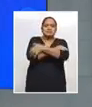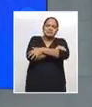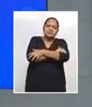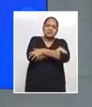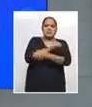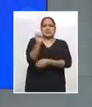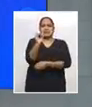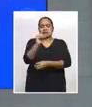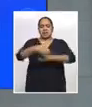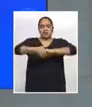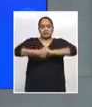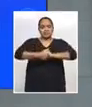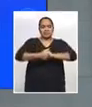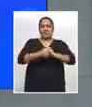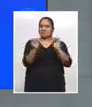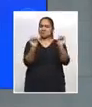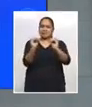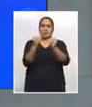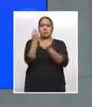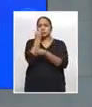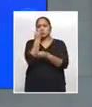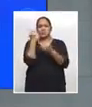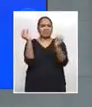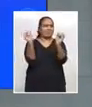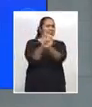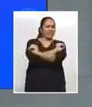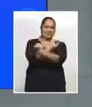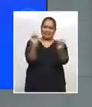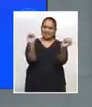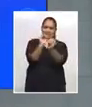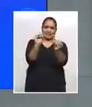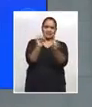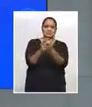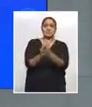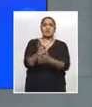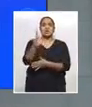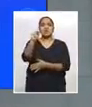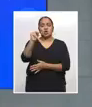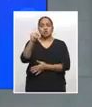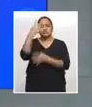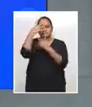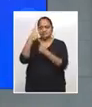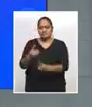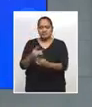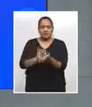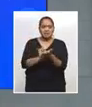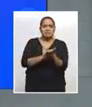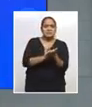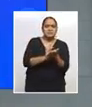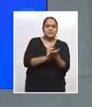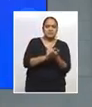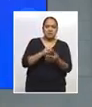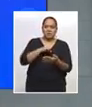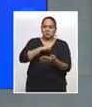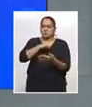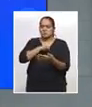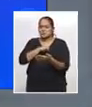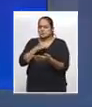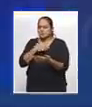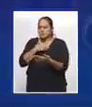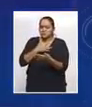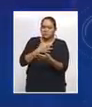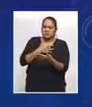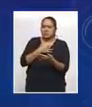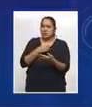salude con la mano, no se salude de abrazo. Importante, no automedicarse. Si usted tiene algún síntoma, puede llamar al